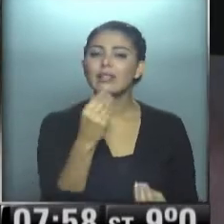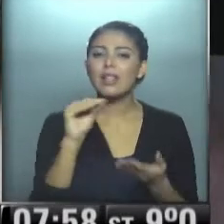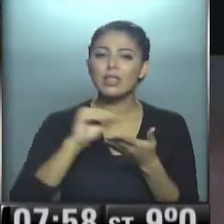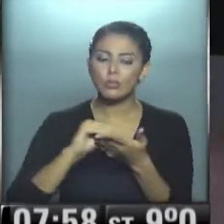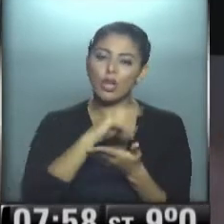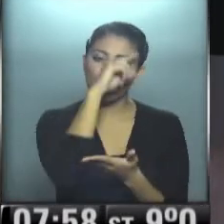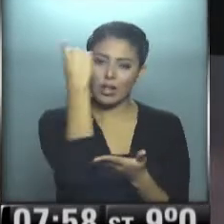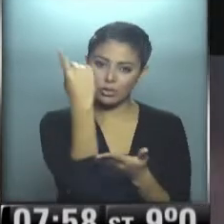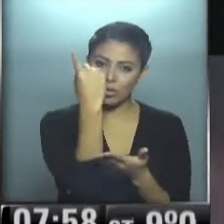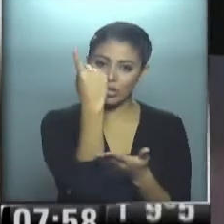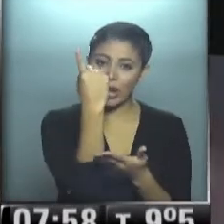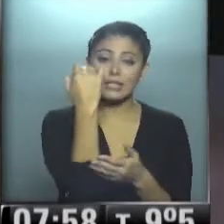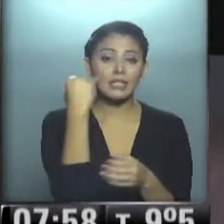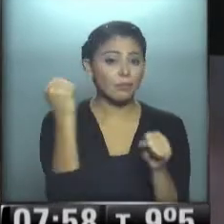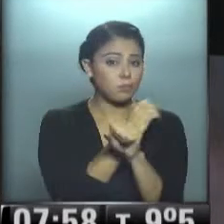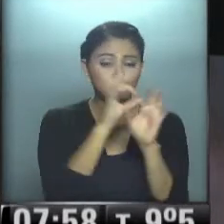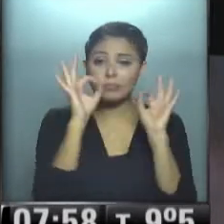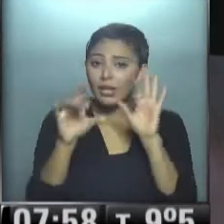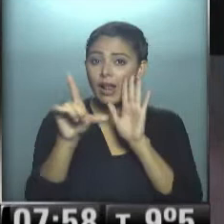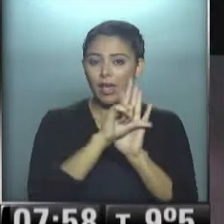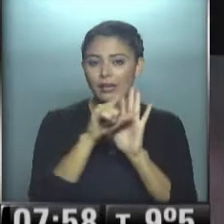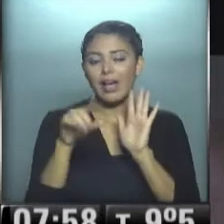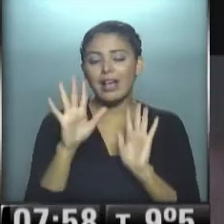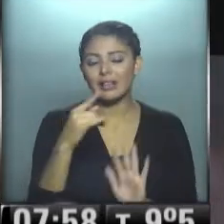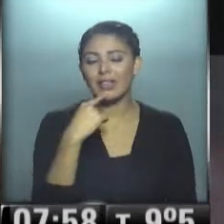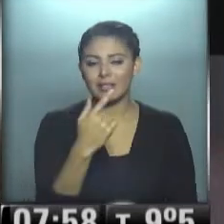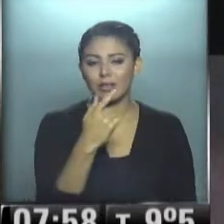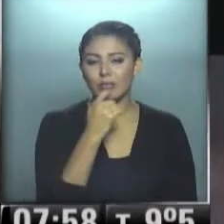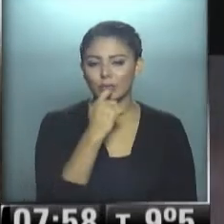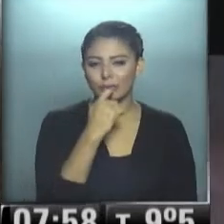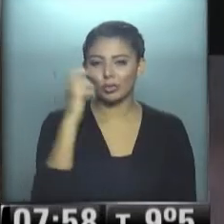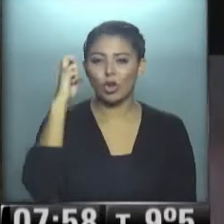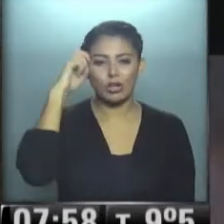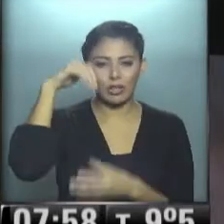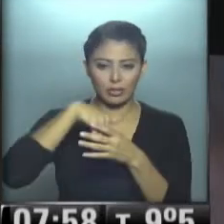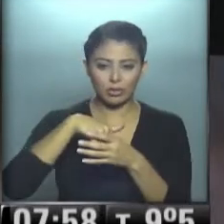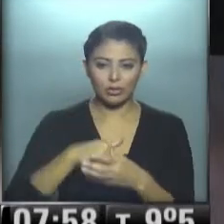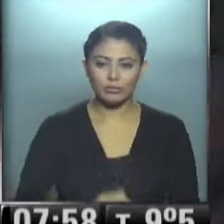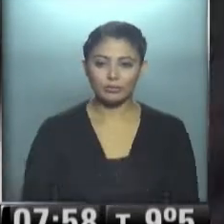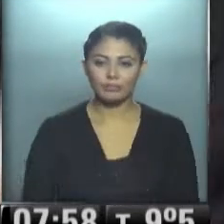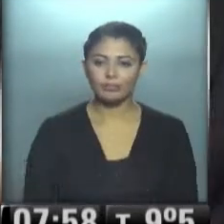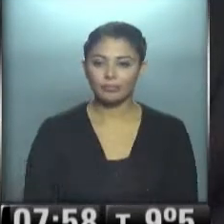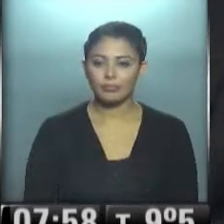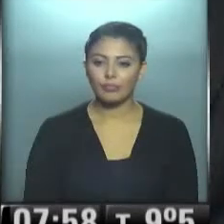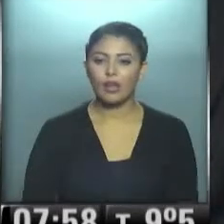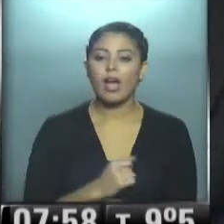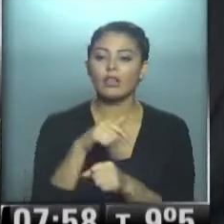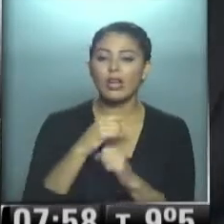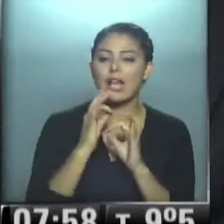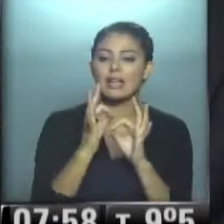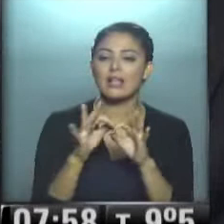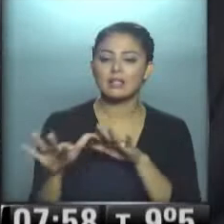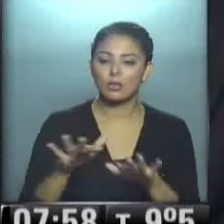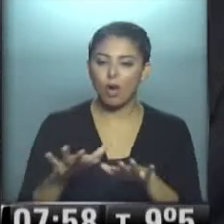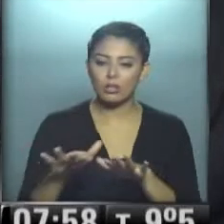nacionales una vez sancionado esta norma es lo que decían en el congreso nacional hemos llegado a una situación